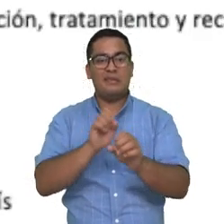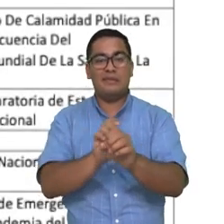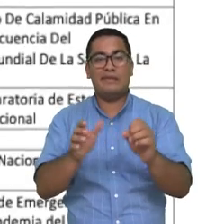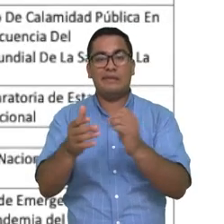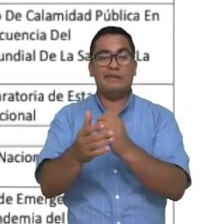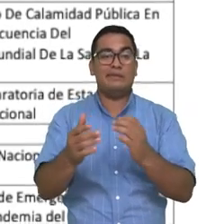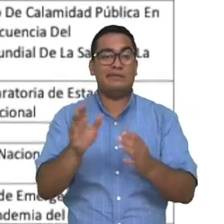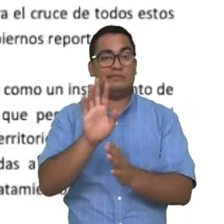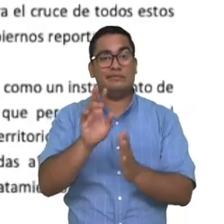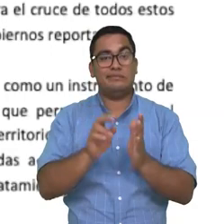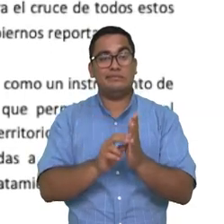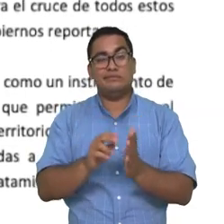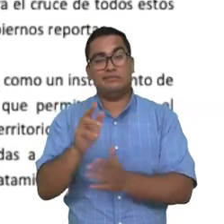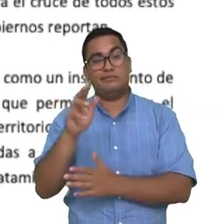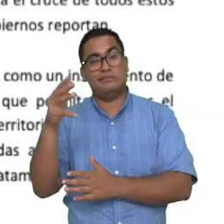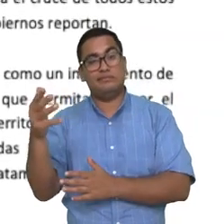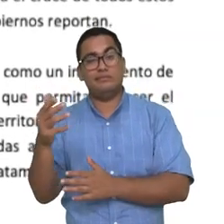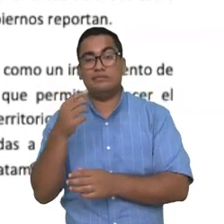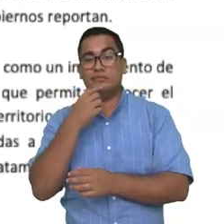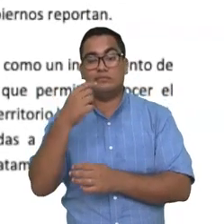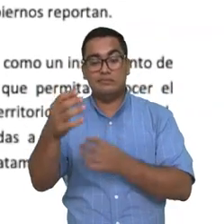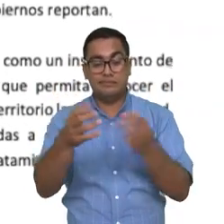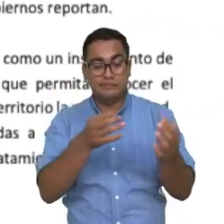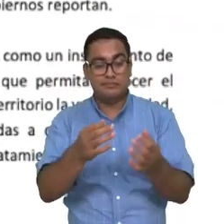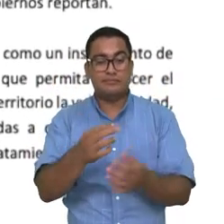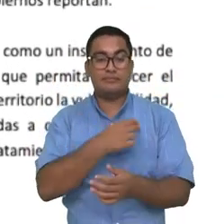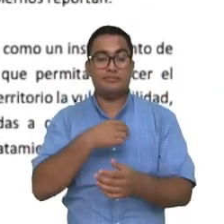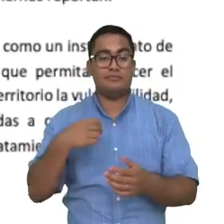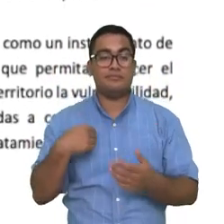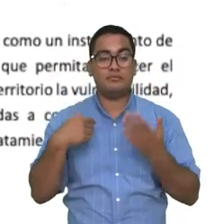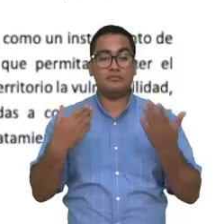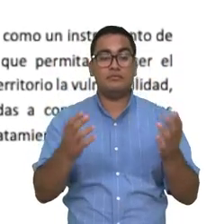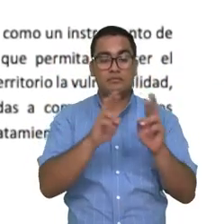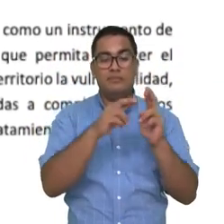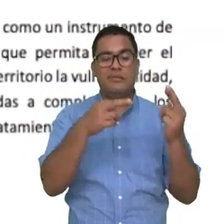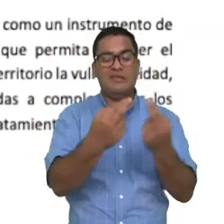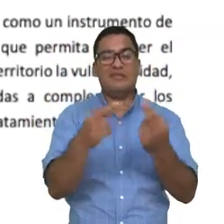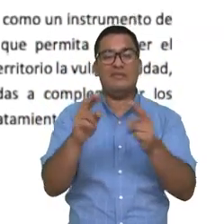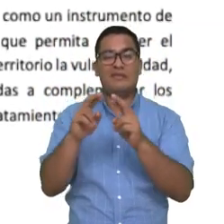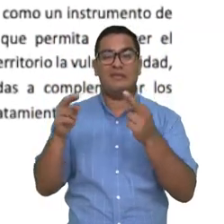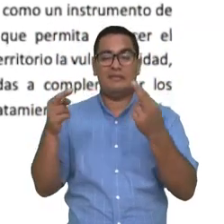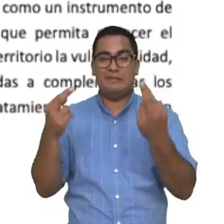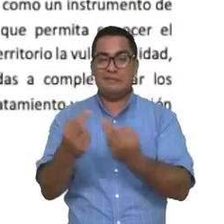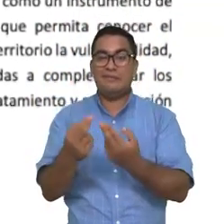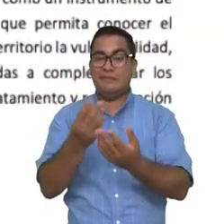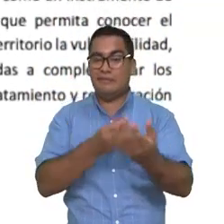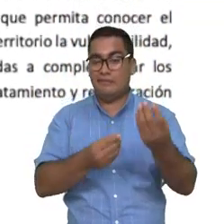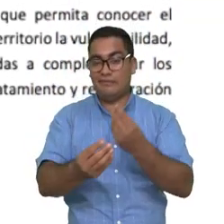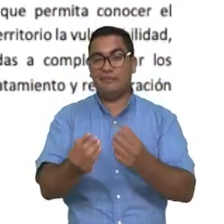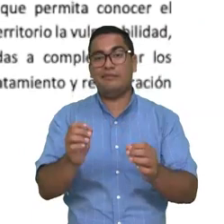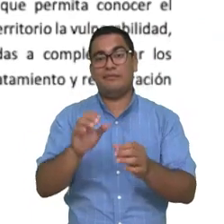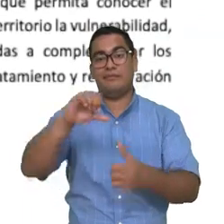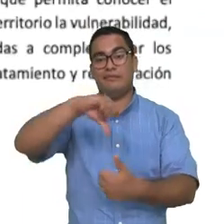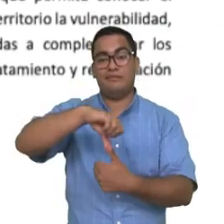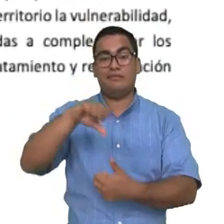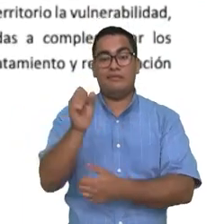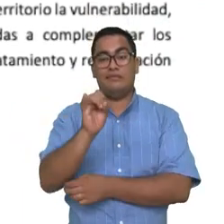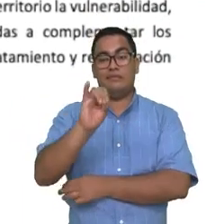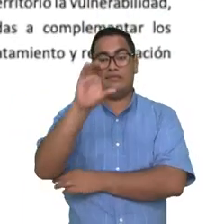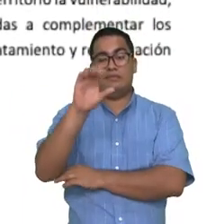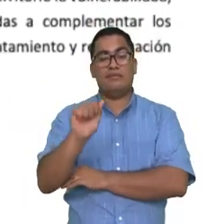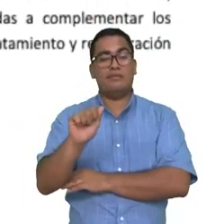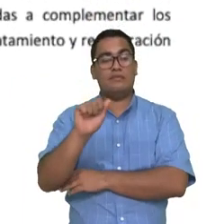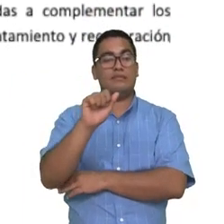COVID-19. El texto también refiere que se llevan a cabo reuniones técnicas del subsistema económico del SICA para avanzar